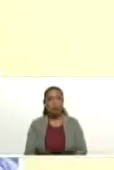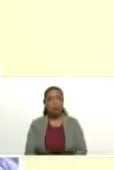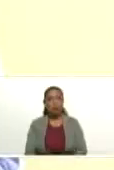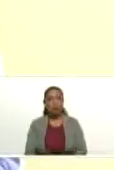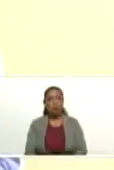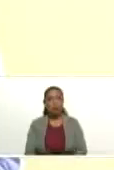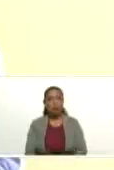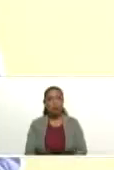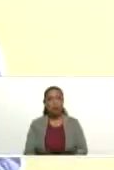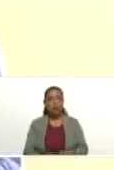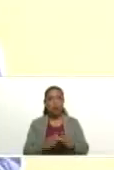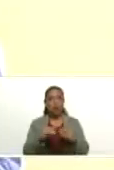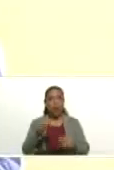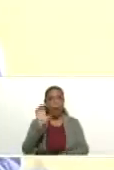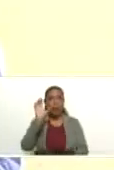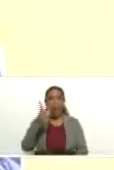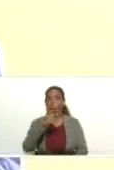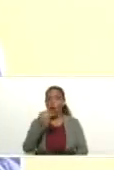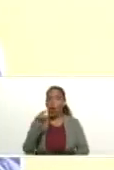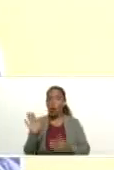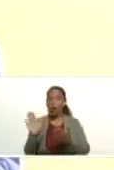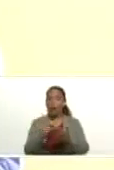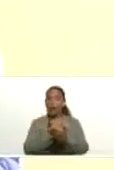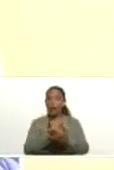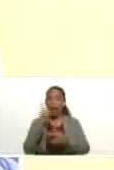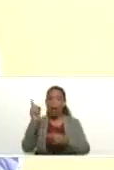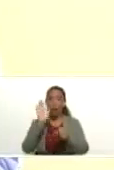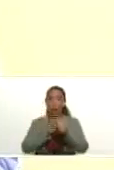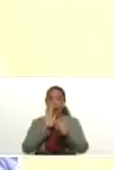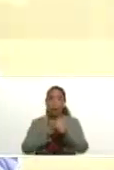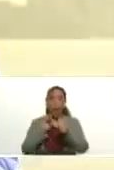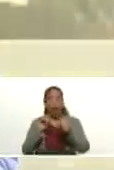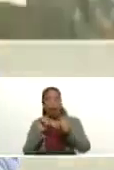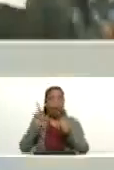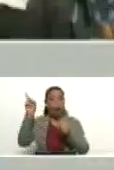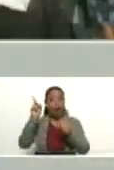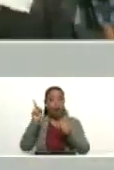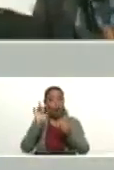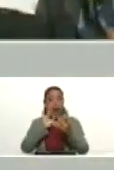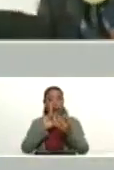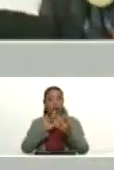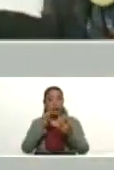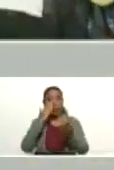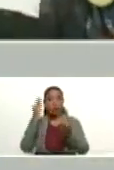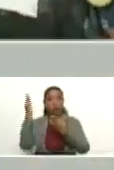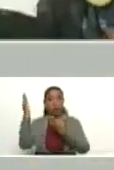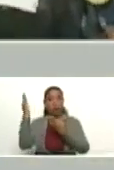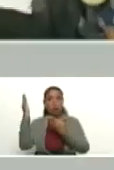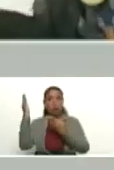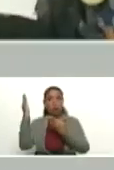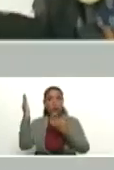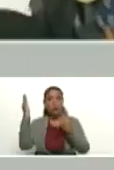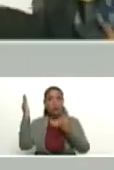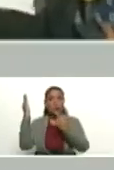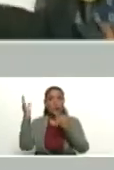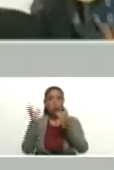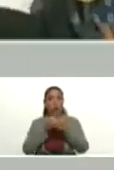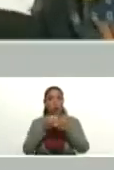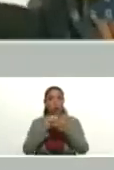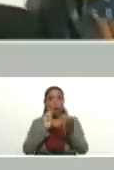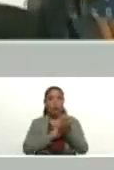toda nuestra patria. No me quites la imagen, mira, porque iban a cantar allá en vivo y directo. Mira ese grupo, ¿eh? Ponle música ahí.